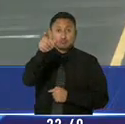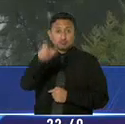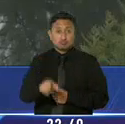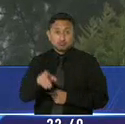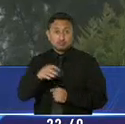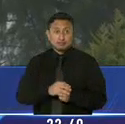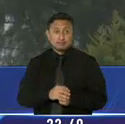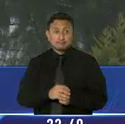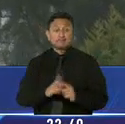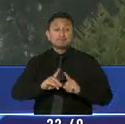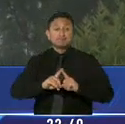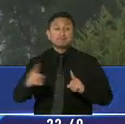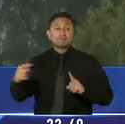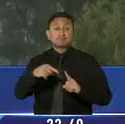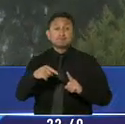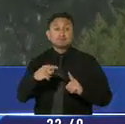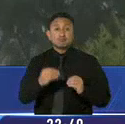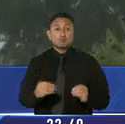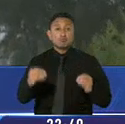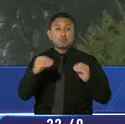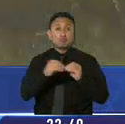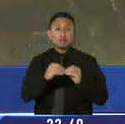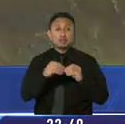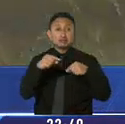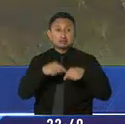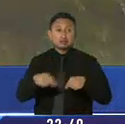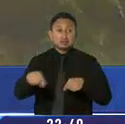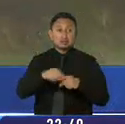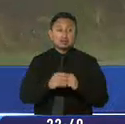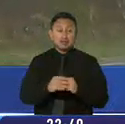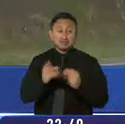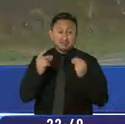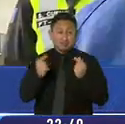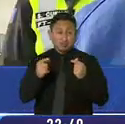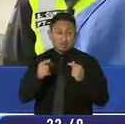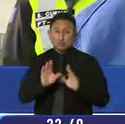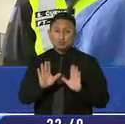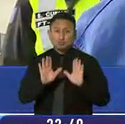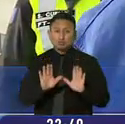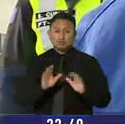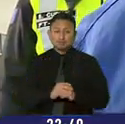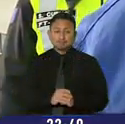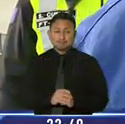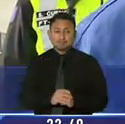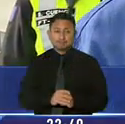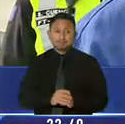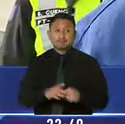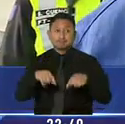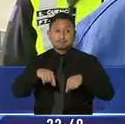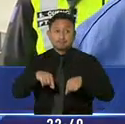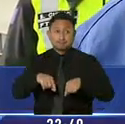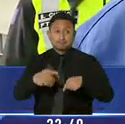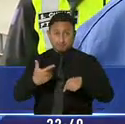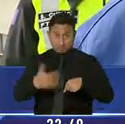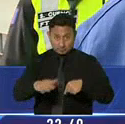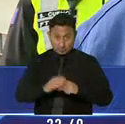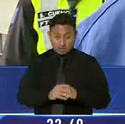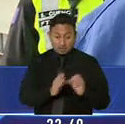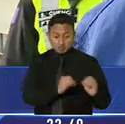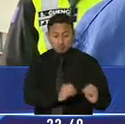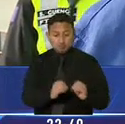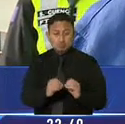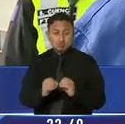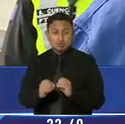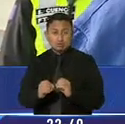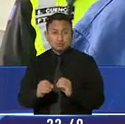aspiración es incorporar algunos móviles para evitar excesos de velocidad. Una vez que tengamos ya estructurada la reorganización, tendremos ya